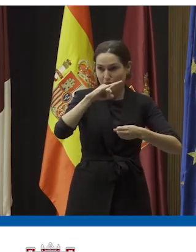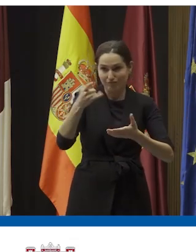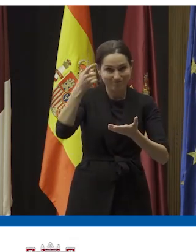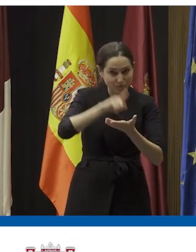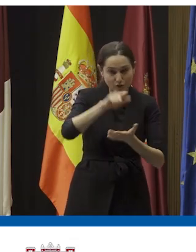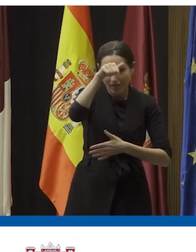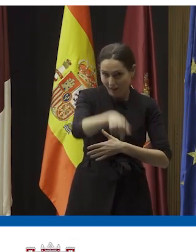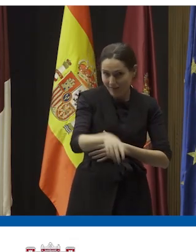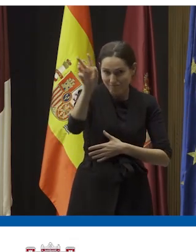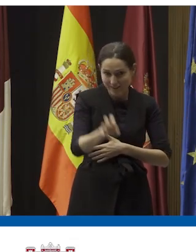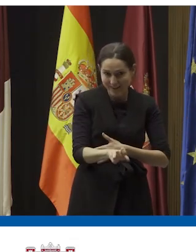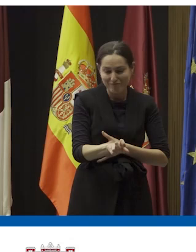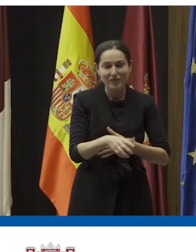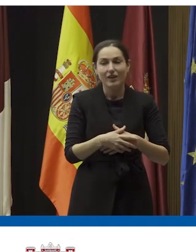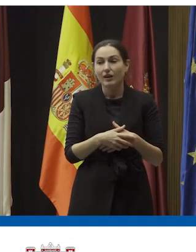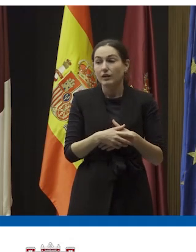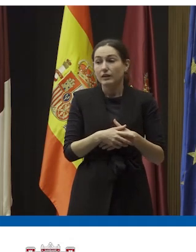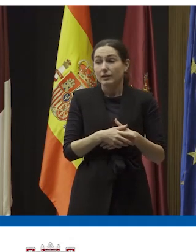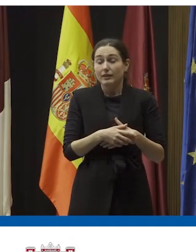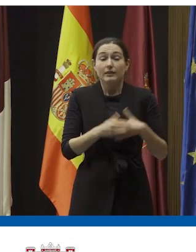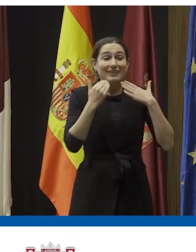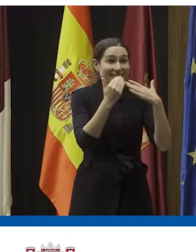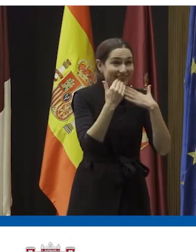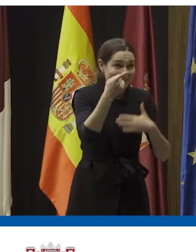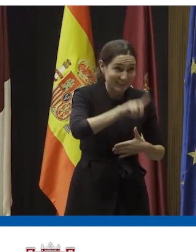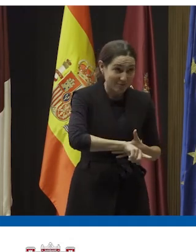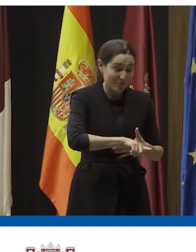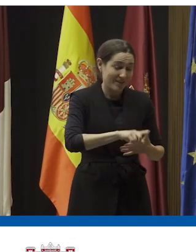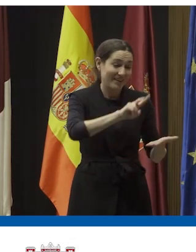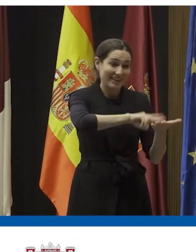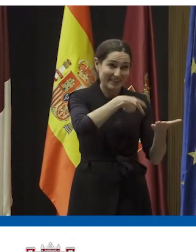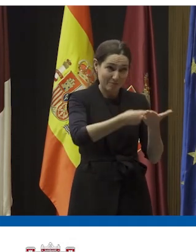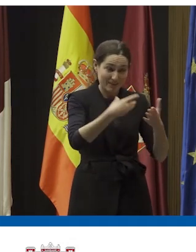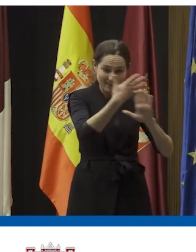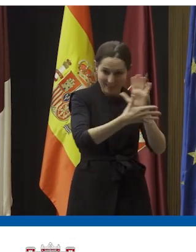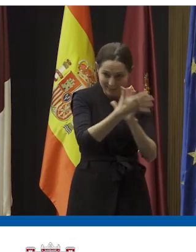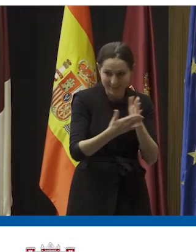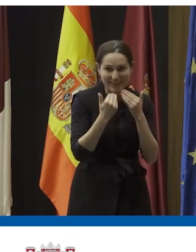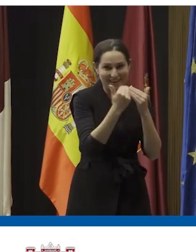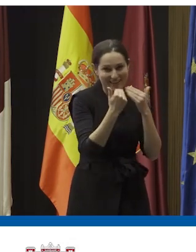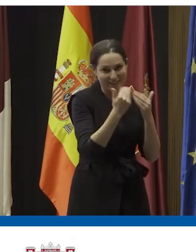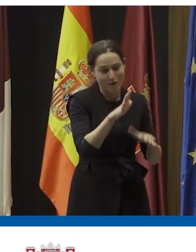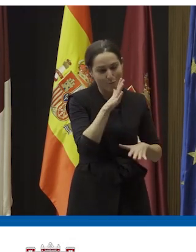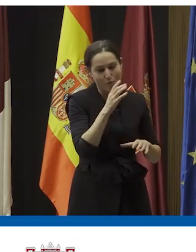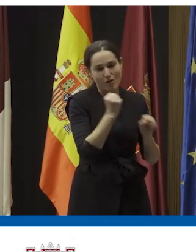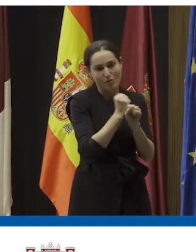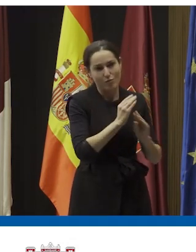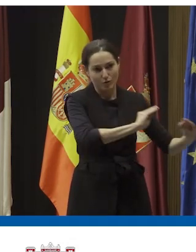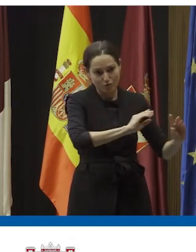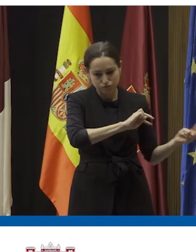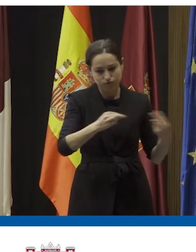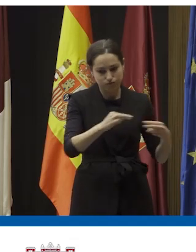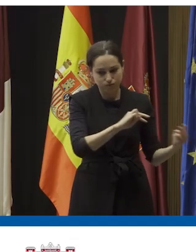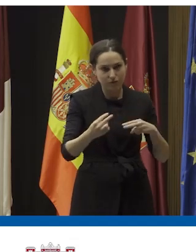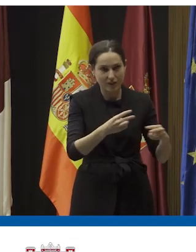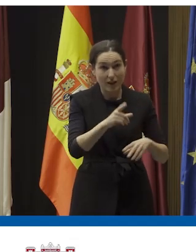aquí, fieles a Aluex. Por supuesto, a las intérpretes de lengua de signos, gracias también por el trabajo que desde ya finales